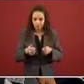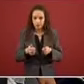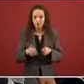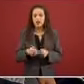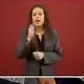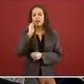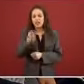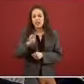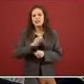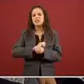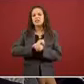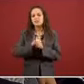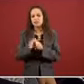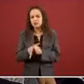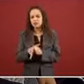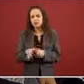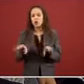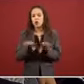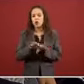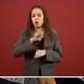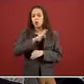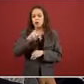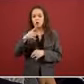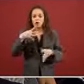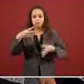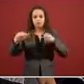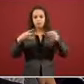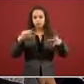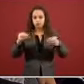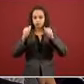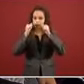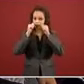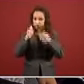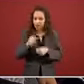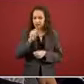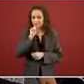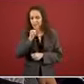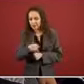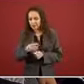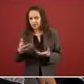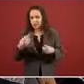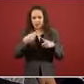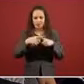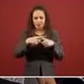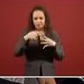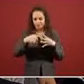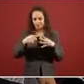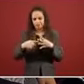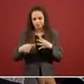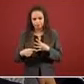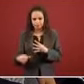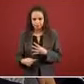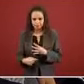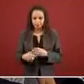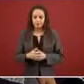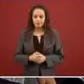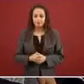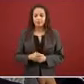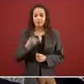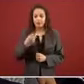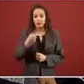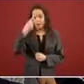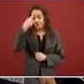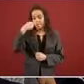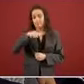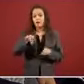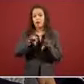atenderlo, cómo vamos a enfrentar la pandemia, haciendo la estrategia, sobre todo de filtros, para evitar el